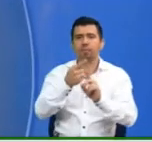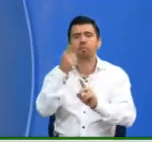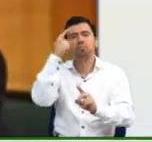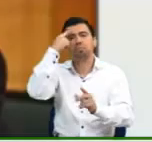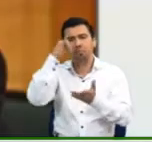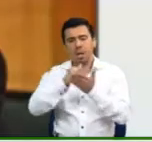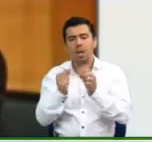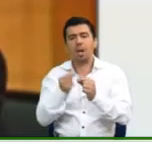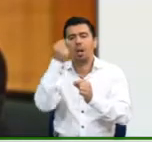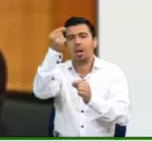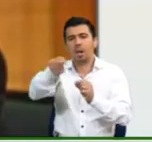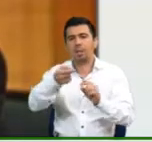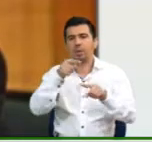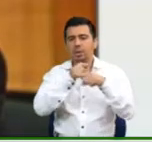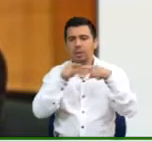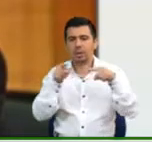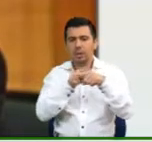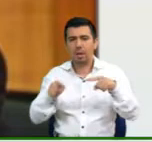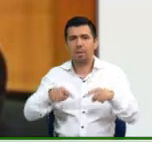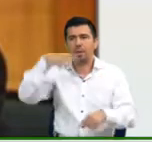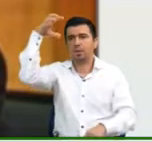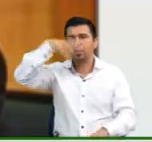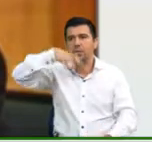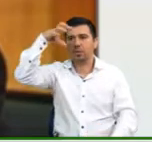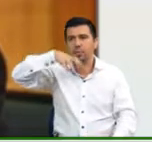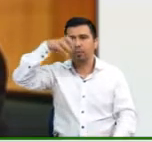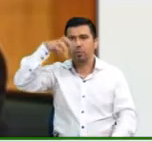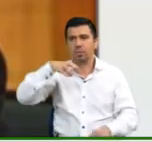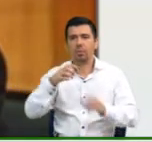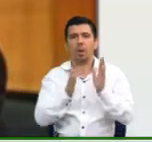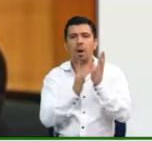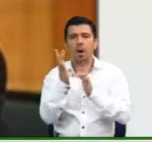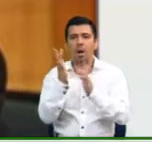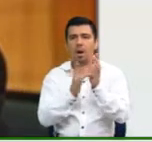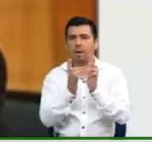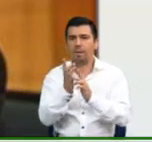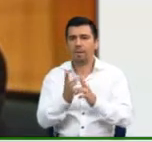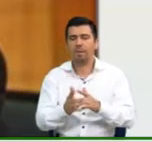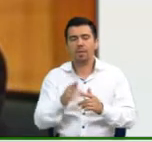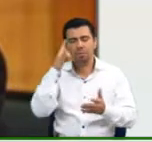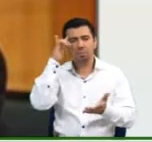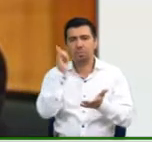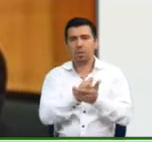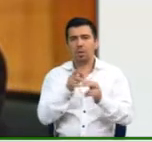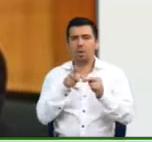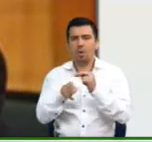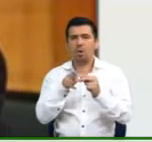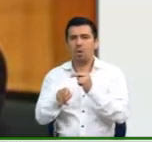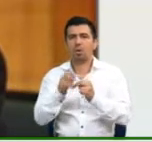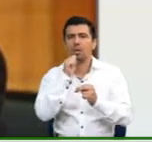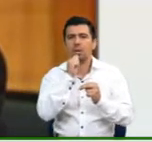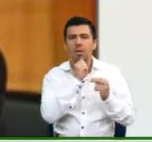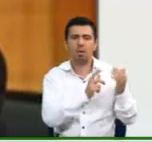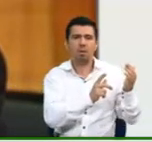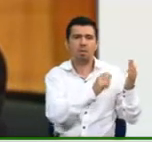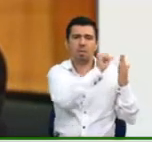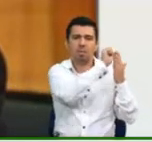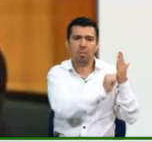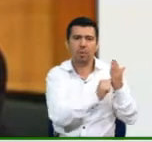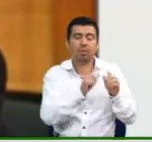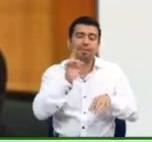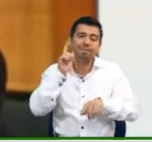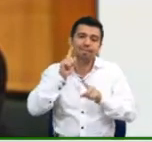a tener una situación de crisis de agua y de cortes programados de humedades pero teníamos que sacar